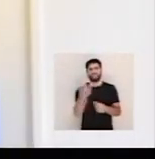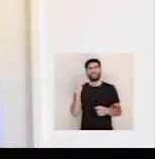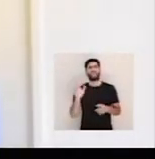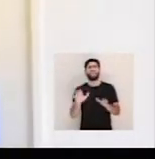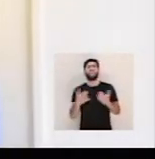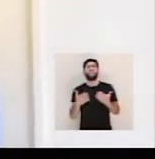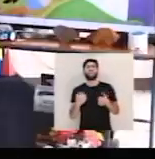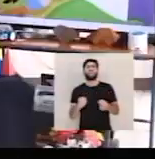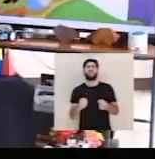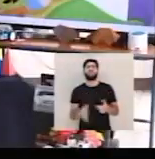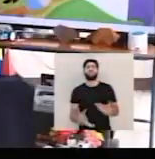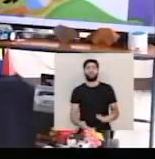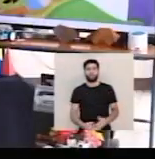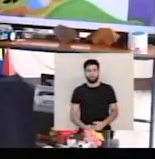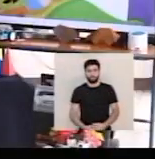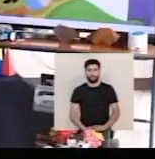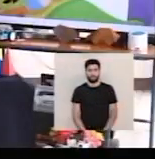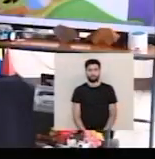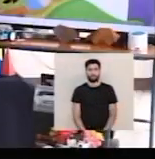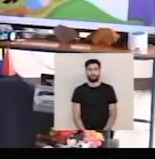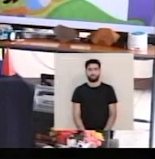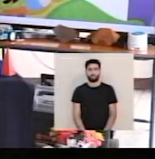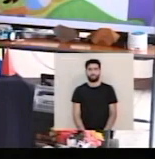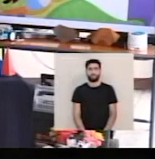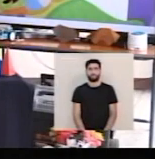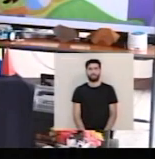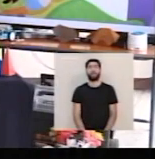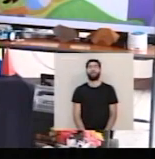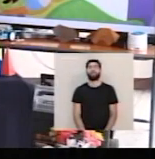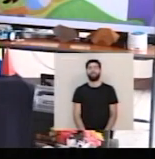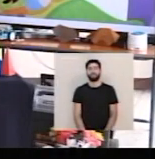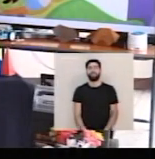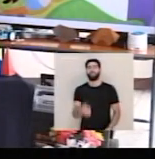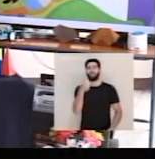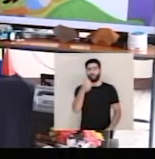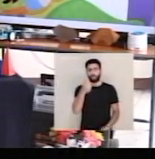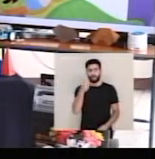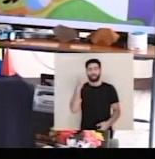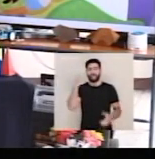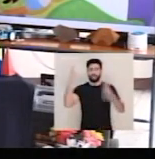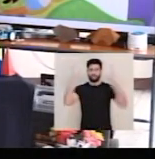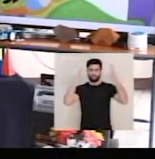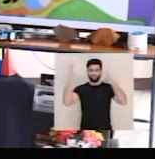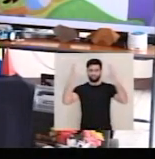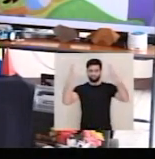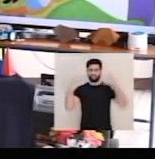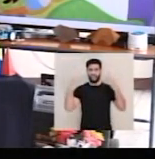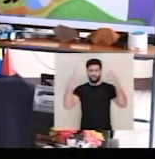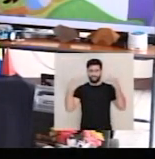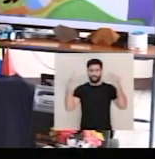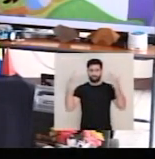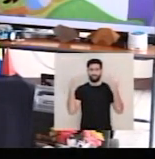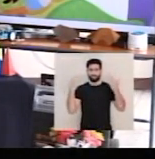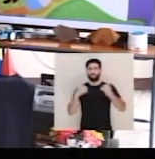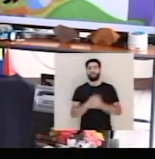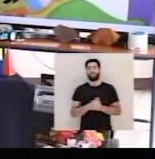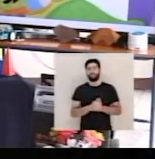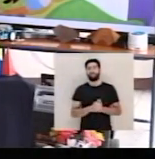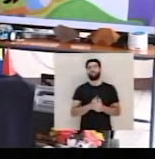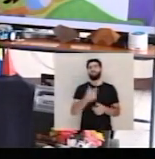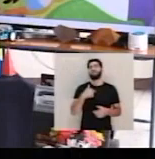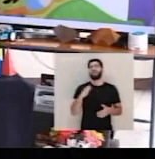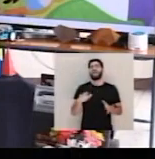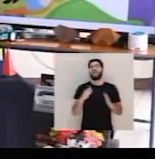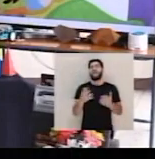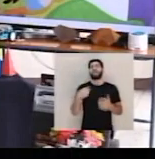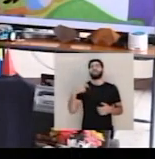¿Qué estoy haciendo? Sí, me estoy bañando. Muy bien, excelente. ¿Y para eso